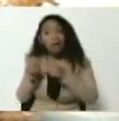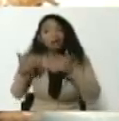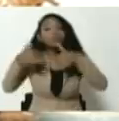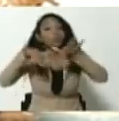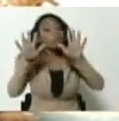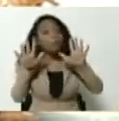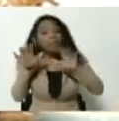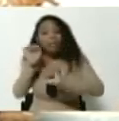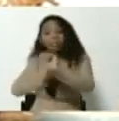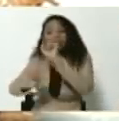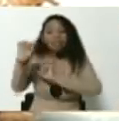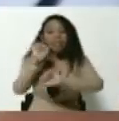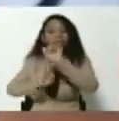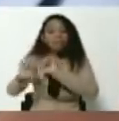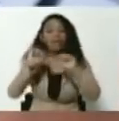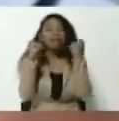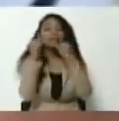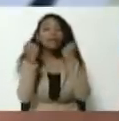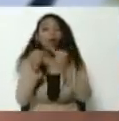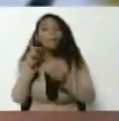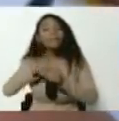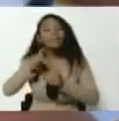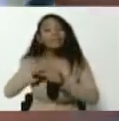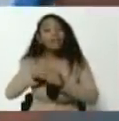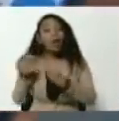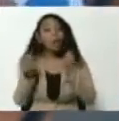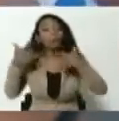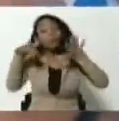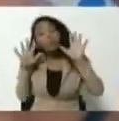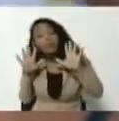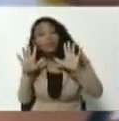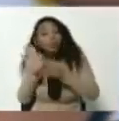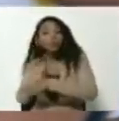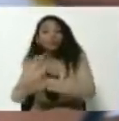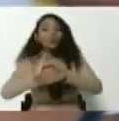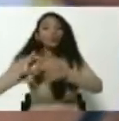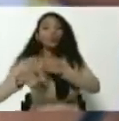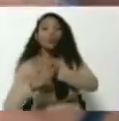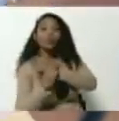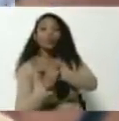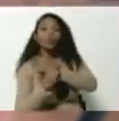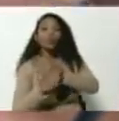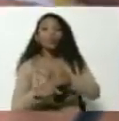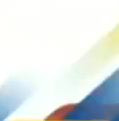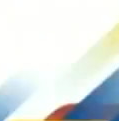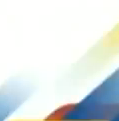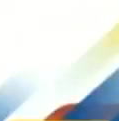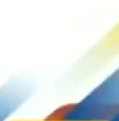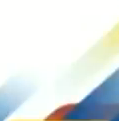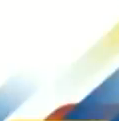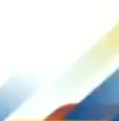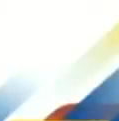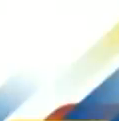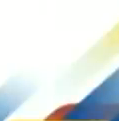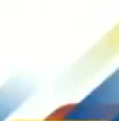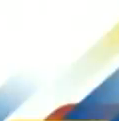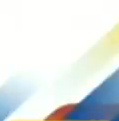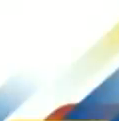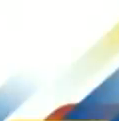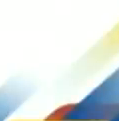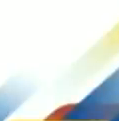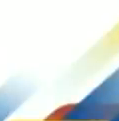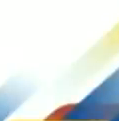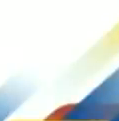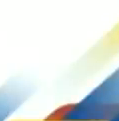supuestamente defiende a Citgo y a PDVSA como supuesto procurador de Guaidó, el que inventó la manera en que Cristalex